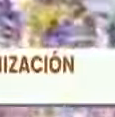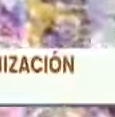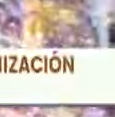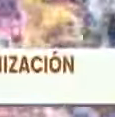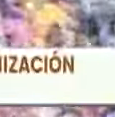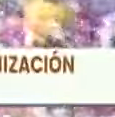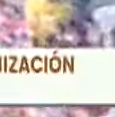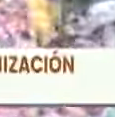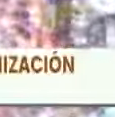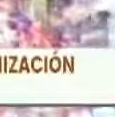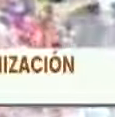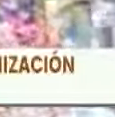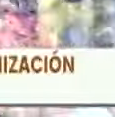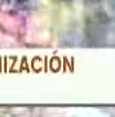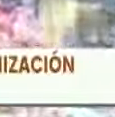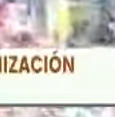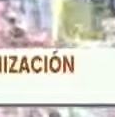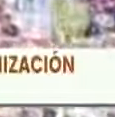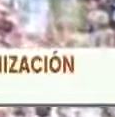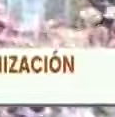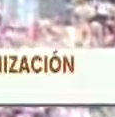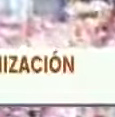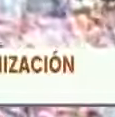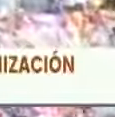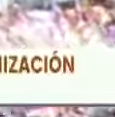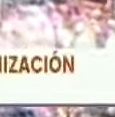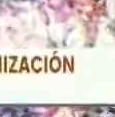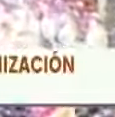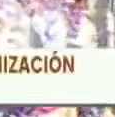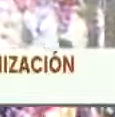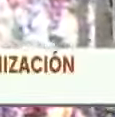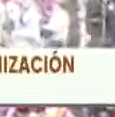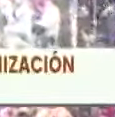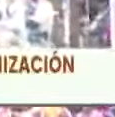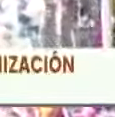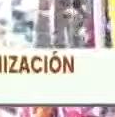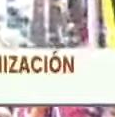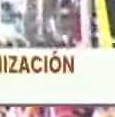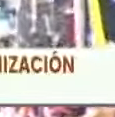A un guararapu guarao, a un guararapu guarao.